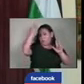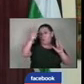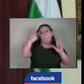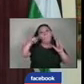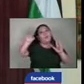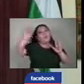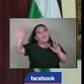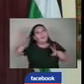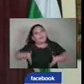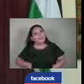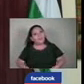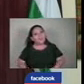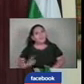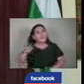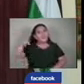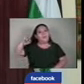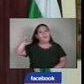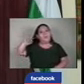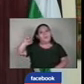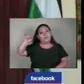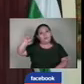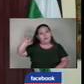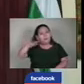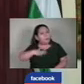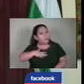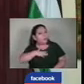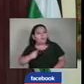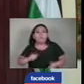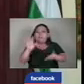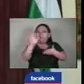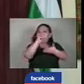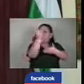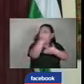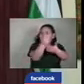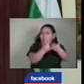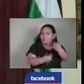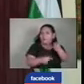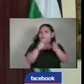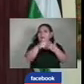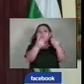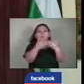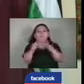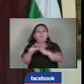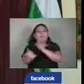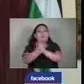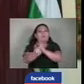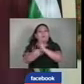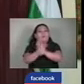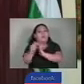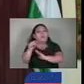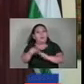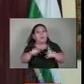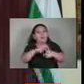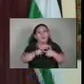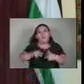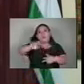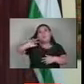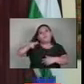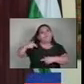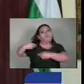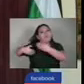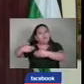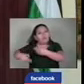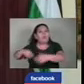palestino, identificadas con el arte, la cultura, y con estilos distintos de segunda, tercera y cuarta generación,